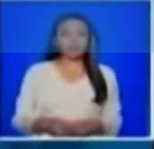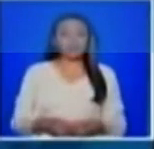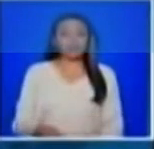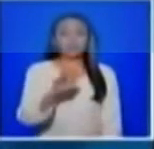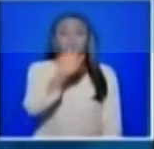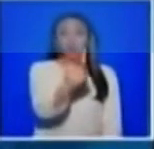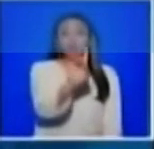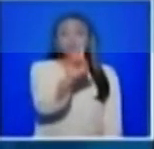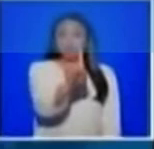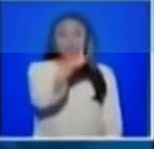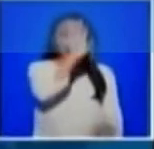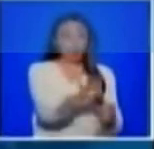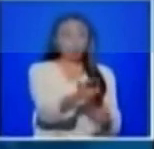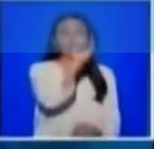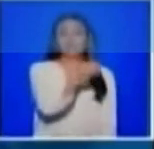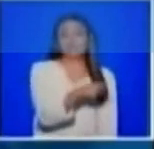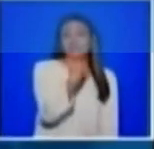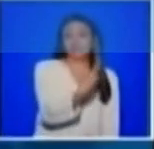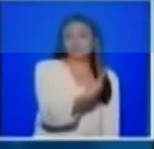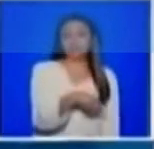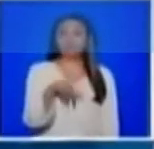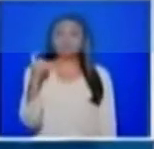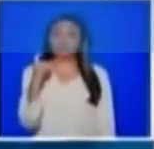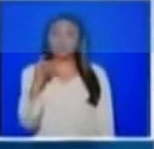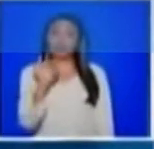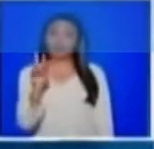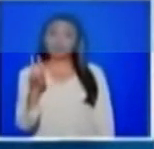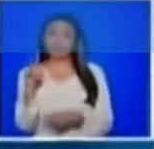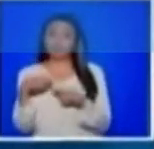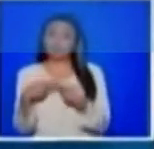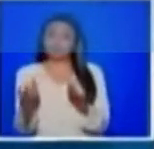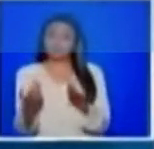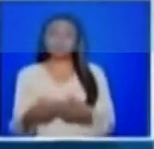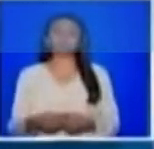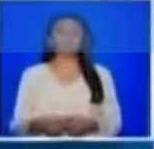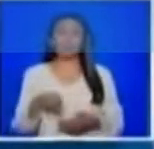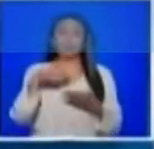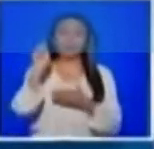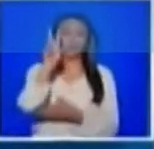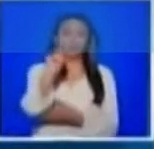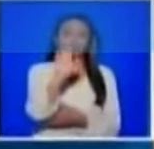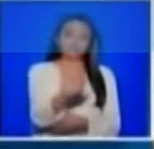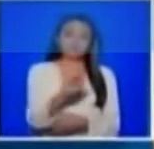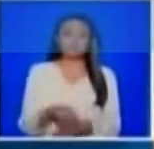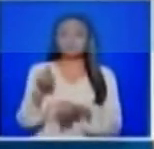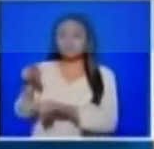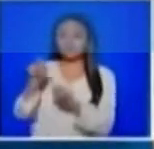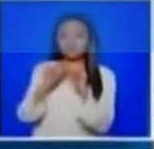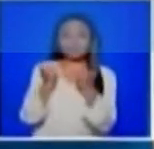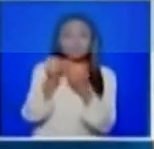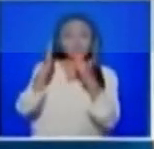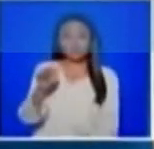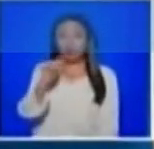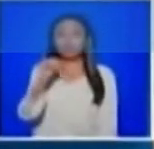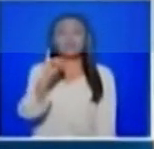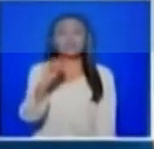legisladores dijeron sí, pero se requerían 92. El pedido no fue aprobado, pero la asambleísta Vilma